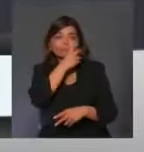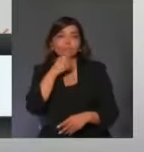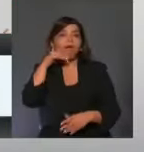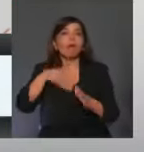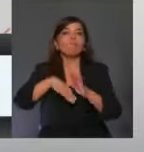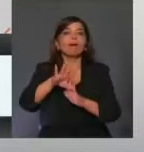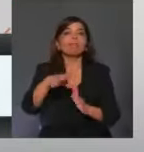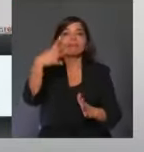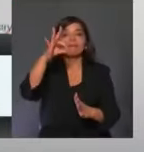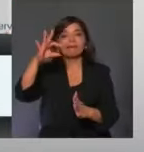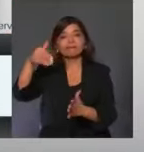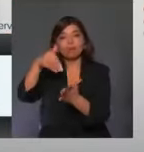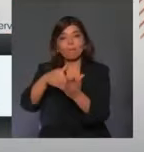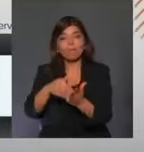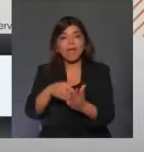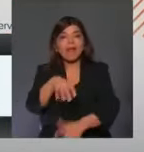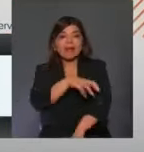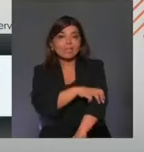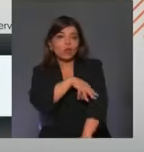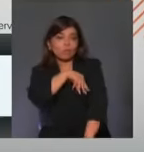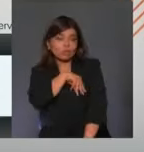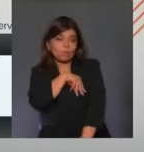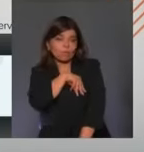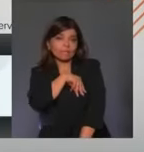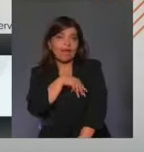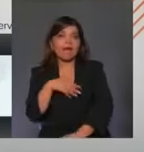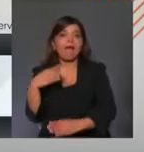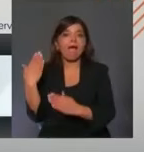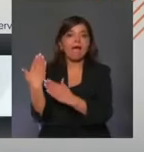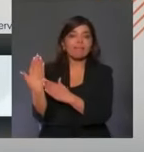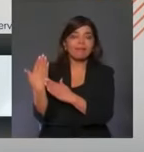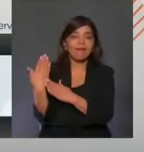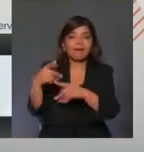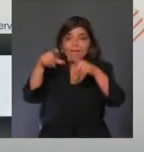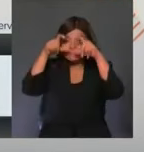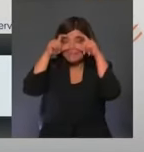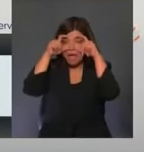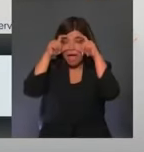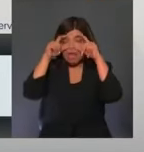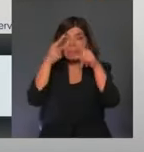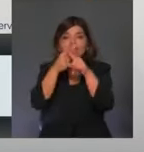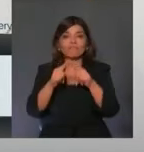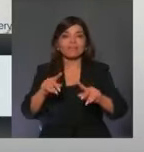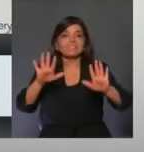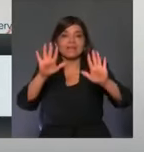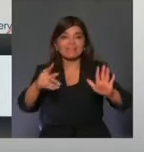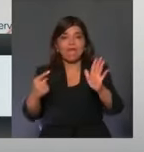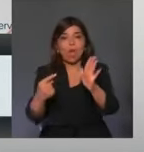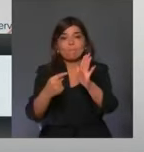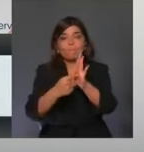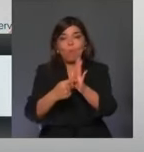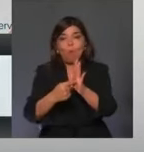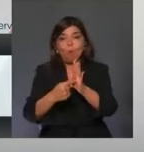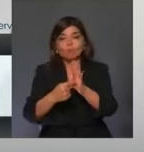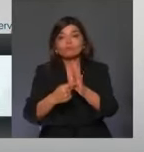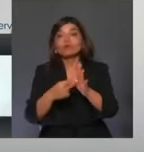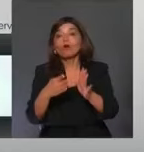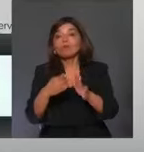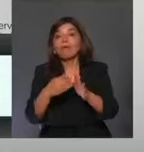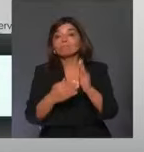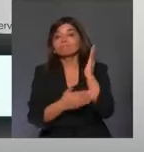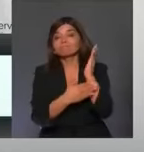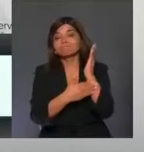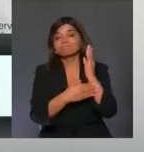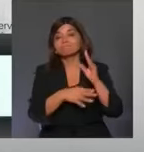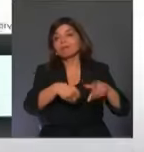comunas de la región metropolitana versus 9 del candidato opositor. Una diferencia de 10 puntos porcentuales que le permitieron a la carta apoyada por el